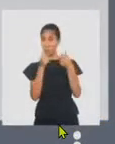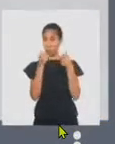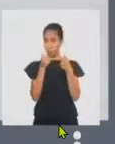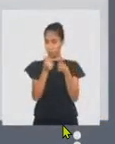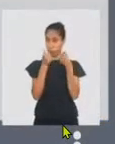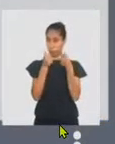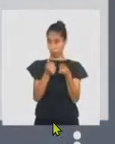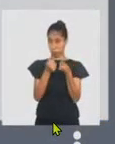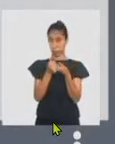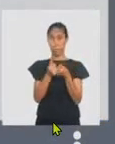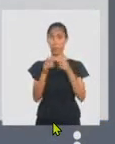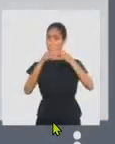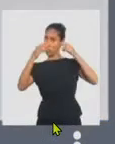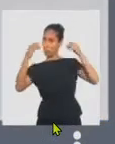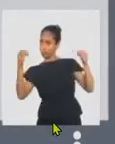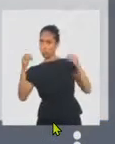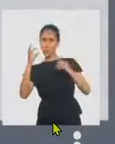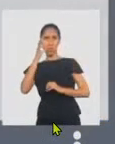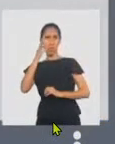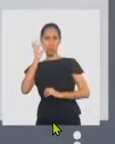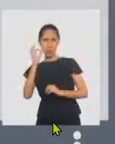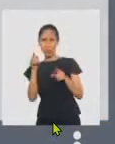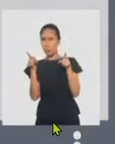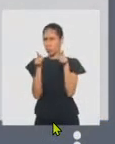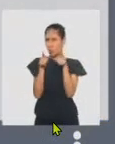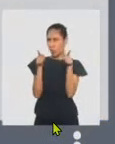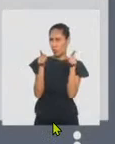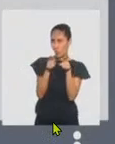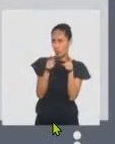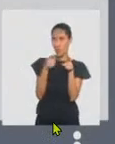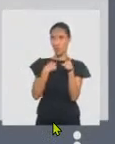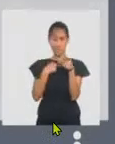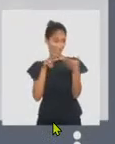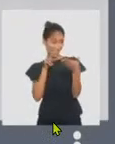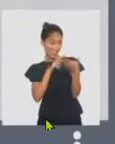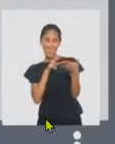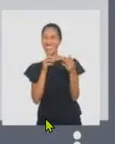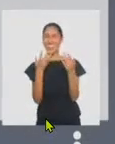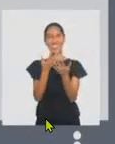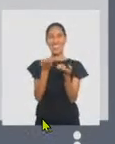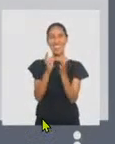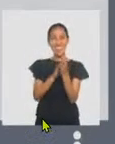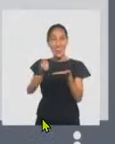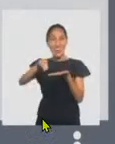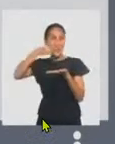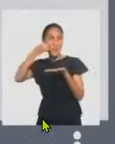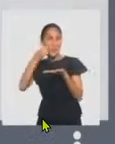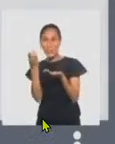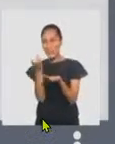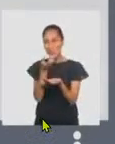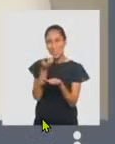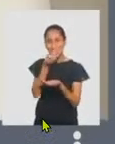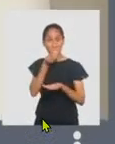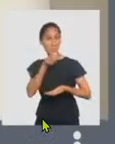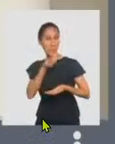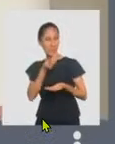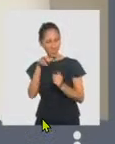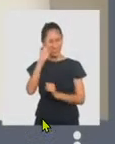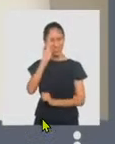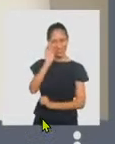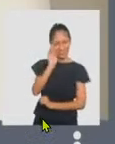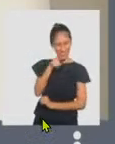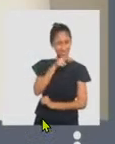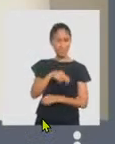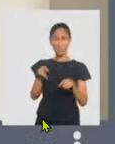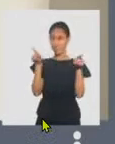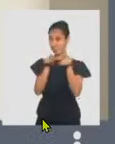good. Muy bueno. Las frases en inglés eran cortas y me dieron ganas de comer cupcakes. Tienes